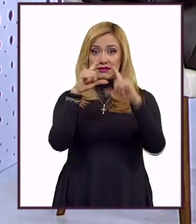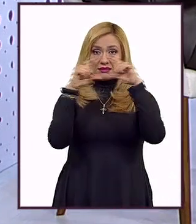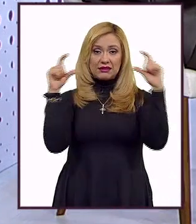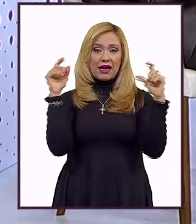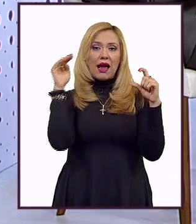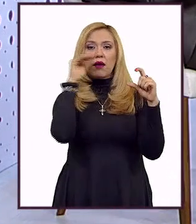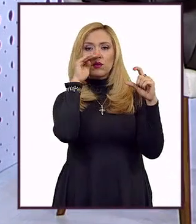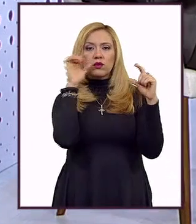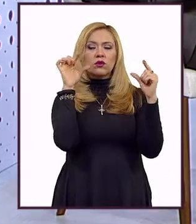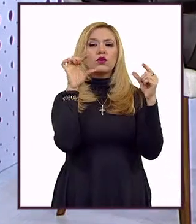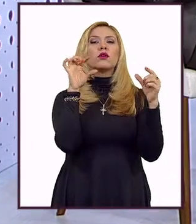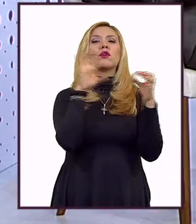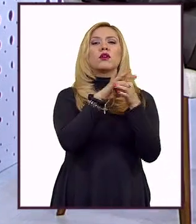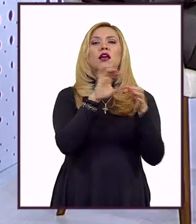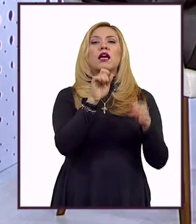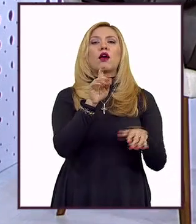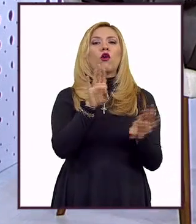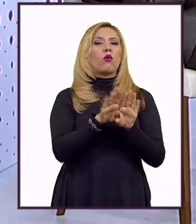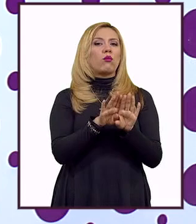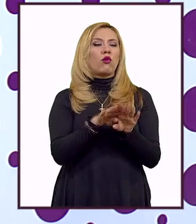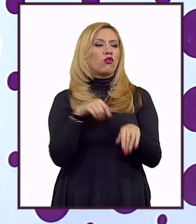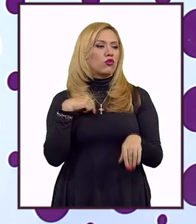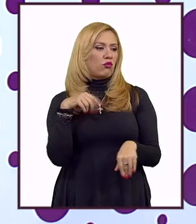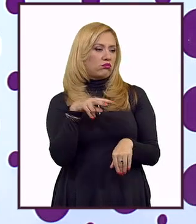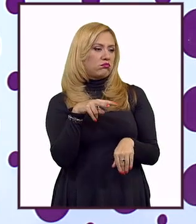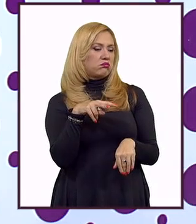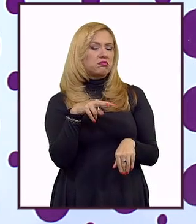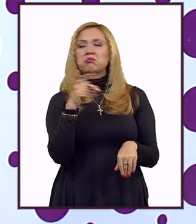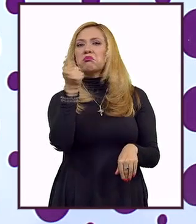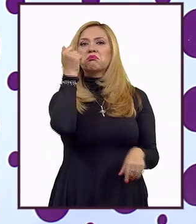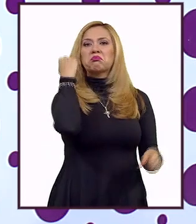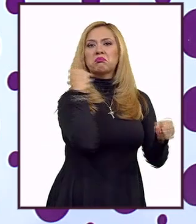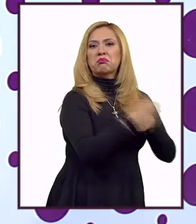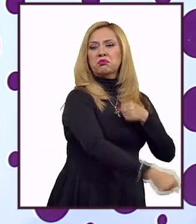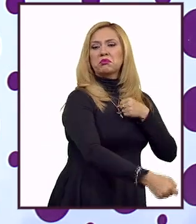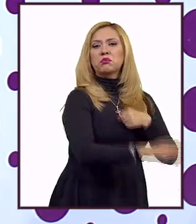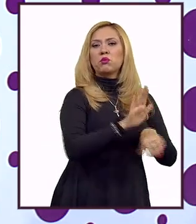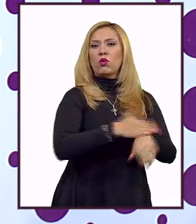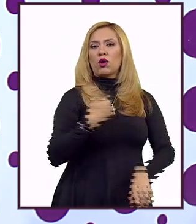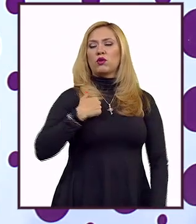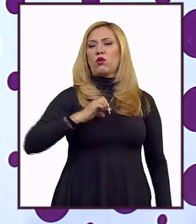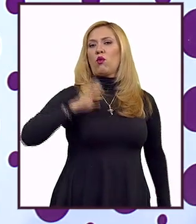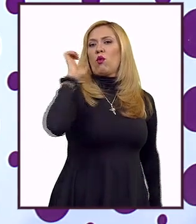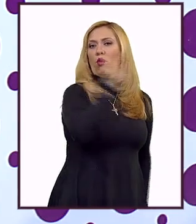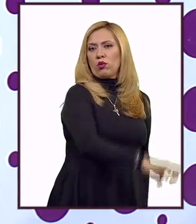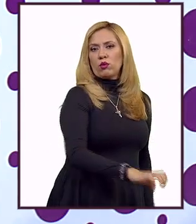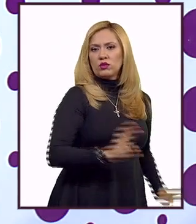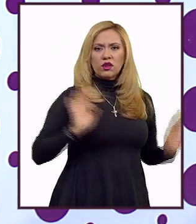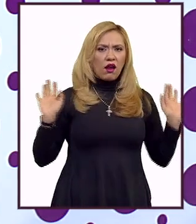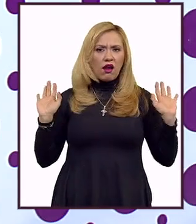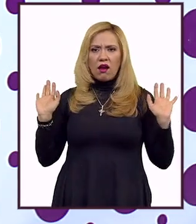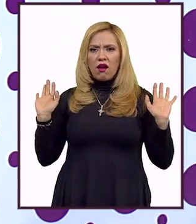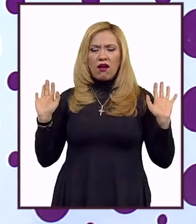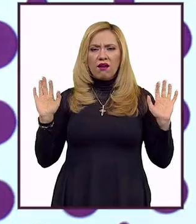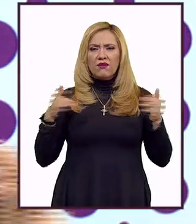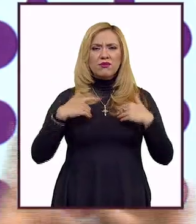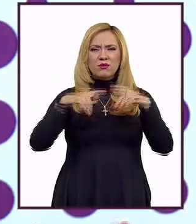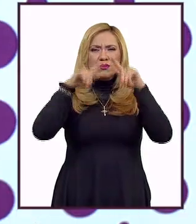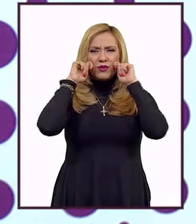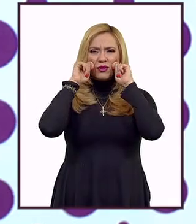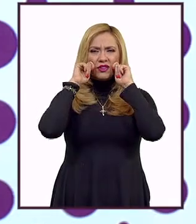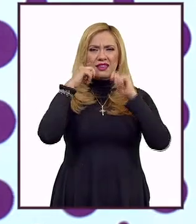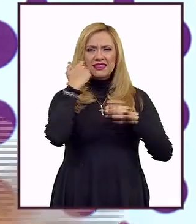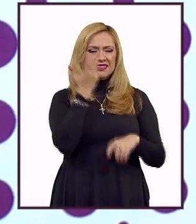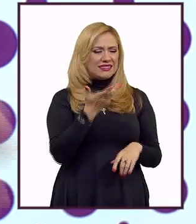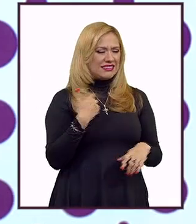Salvador, acertadamente, afortunadamente en la Ley General de Tortura, decimos que la tortura se puede cometer con cualquier fin. Es decir, el fin de la tortura no es